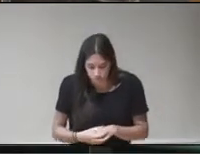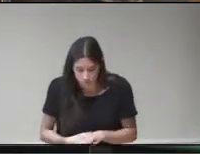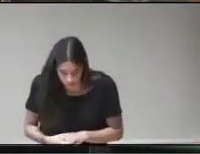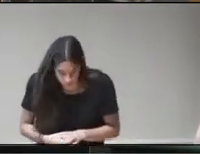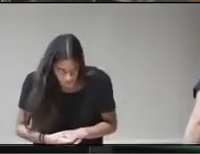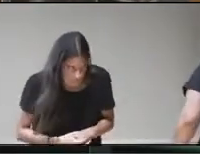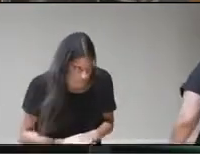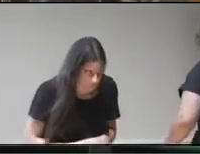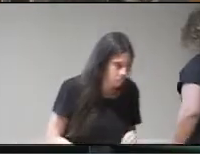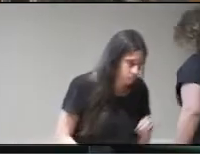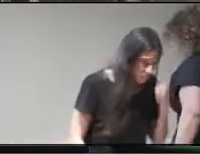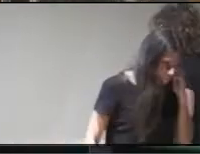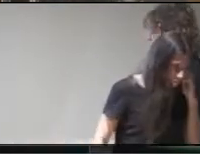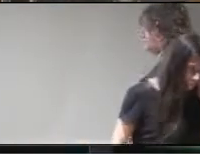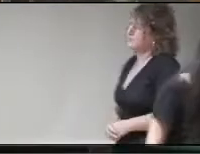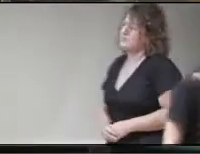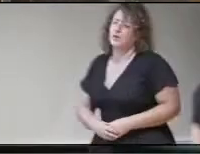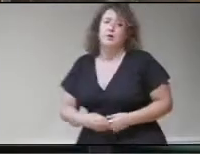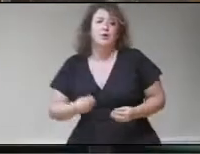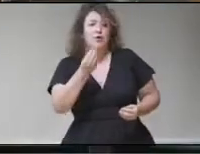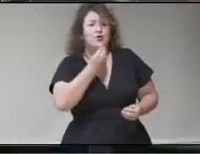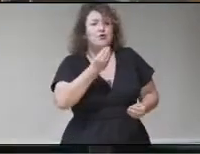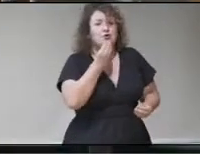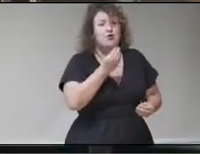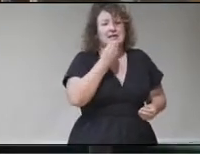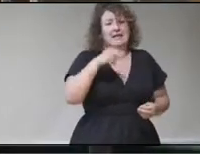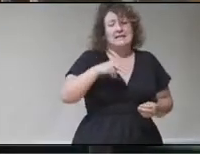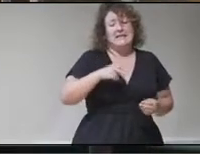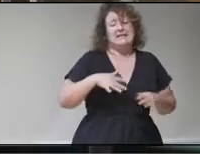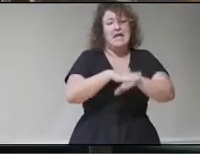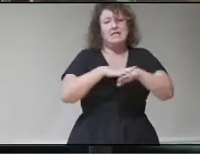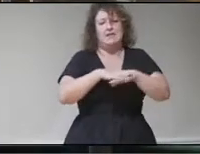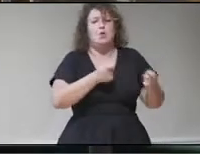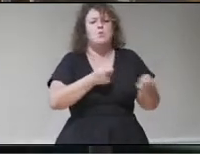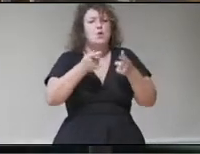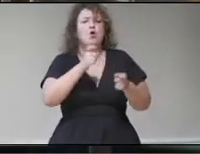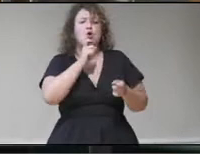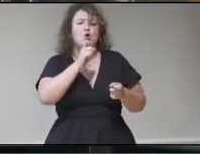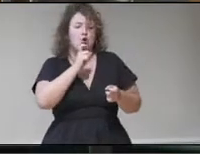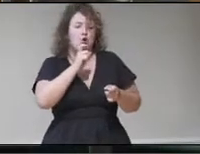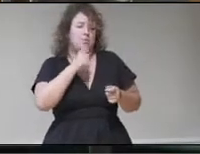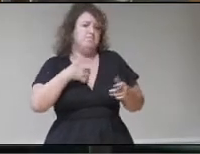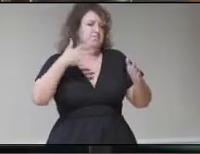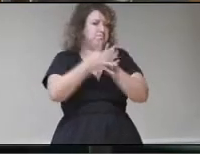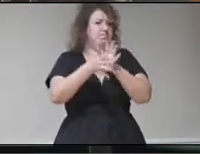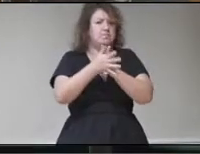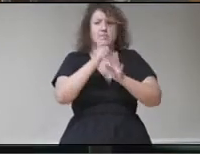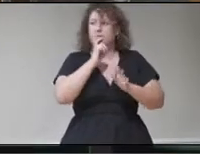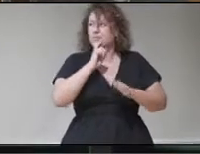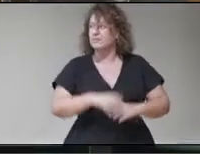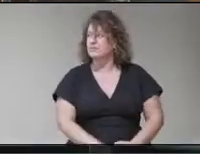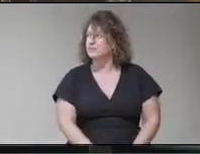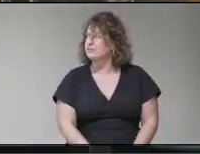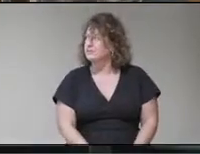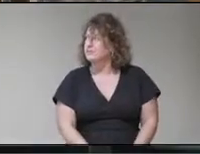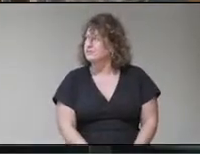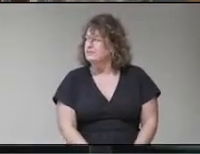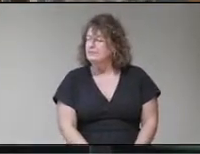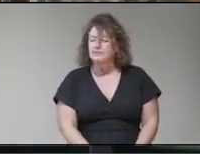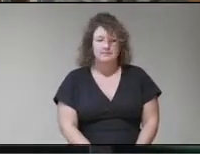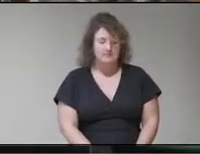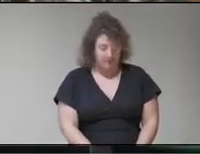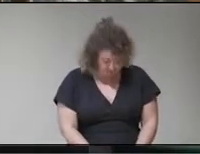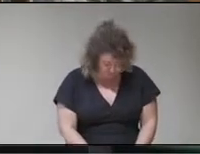de nutrientes esenciales. Evidentemente, que vosotros me expliquéis mira qué cosa. Los